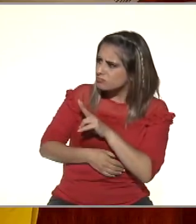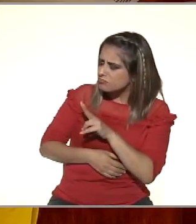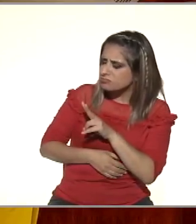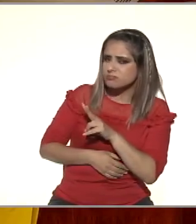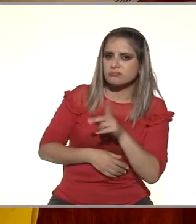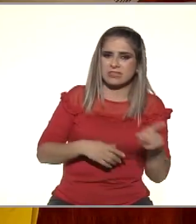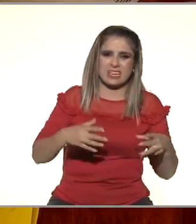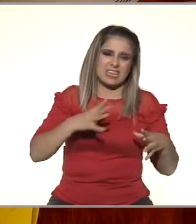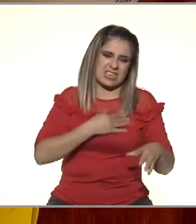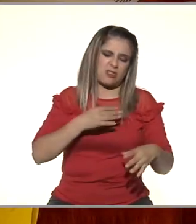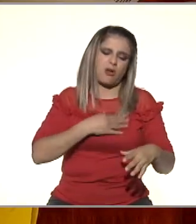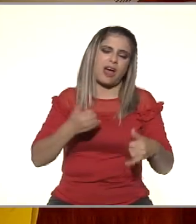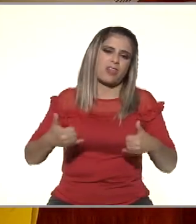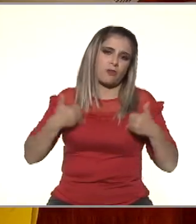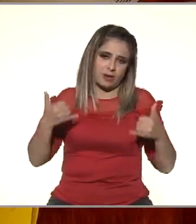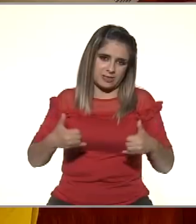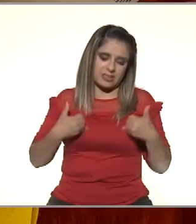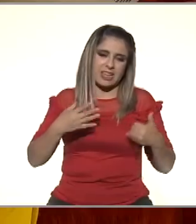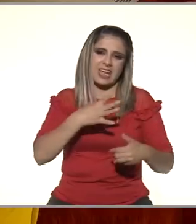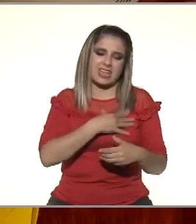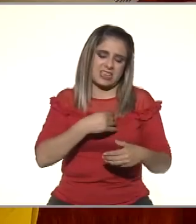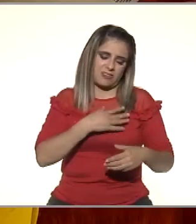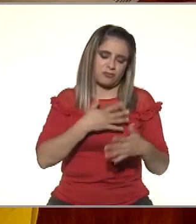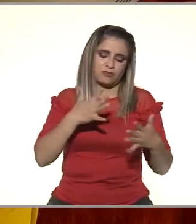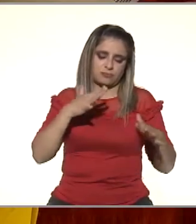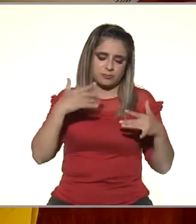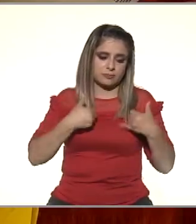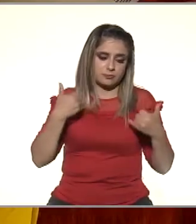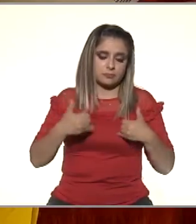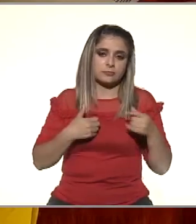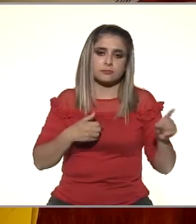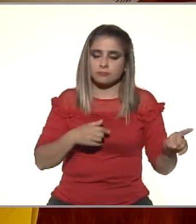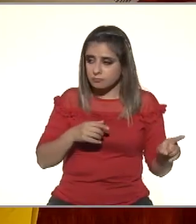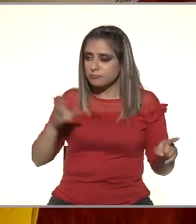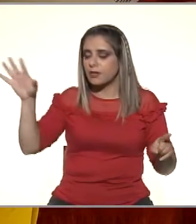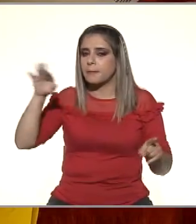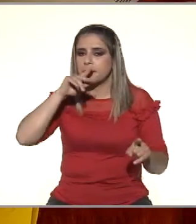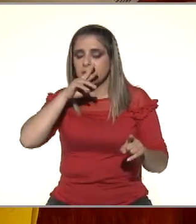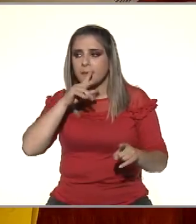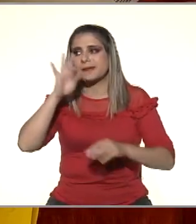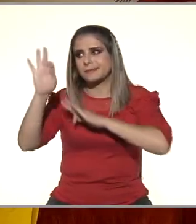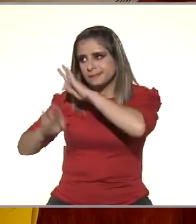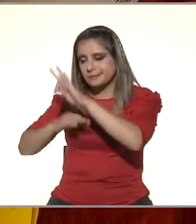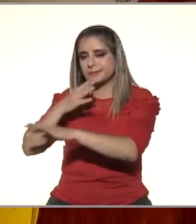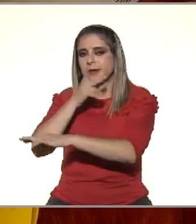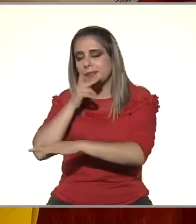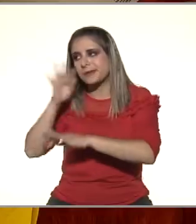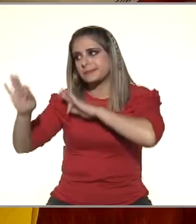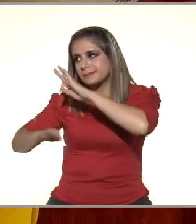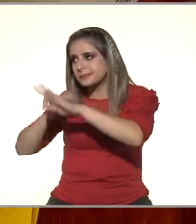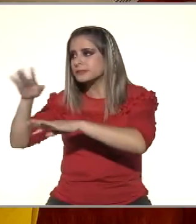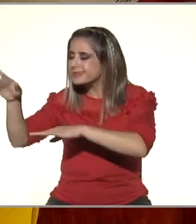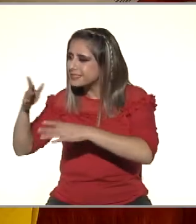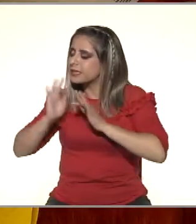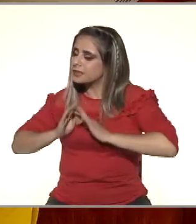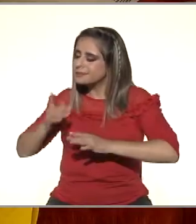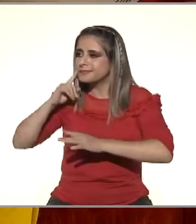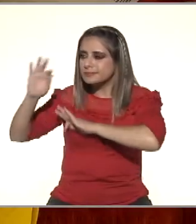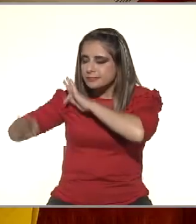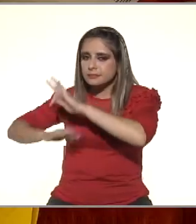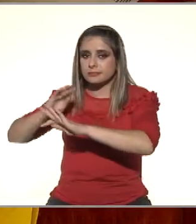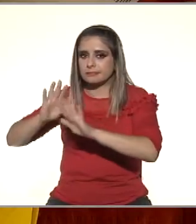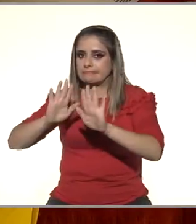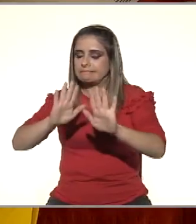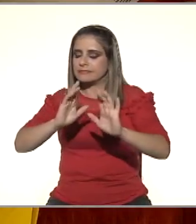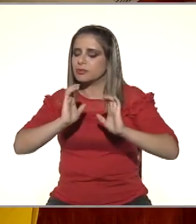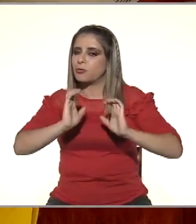hijos adolescentes o en la primera etapa adulta, y se hacen cargo de los padres. Hay que tener mucho cuidado de mantener